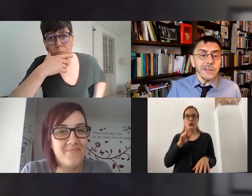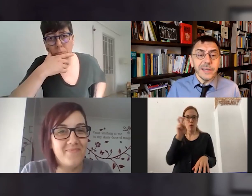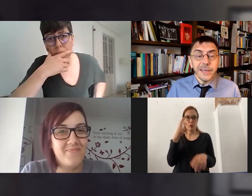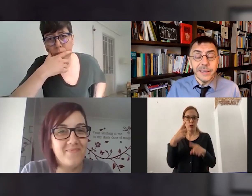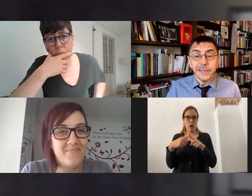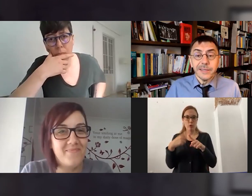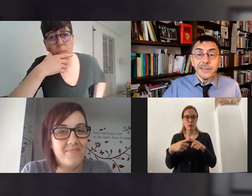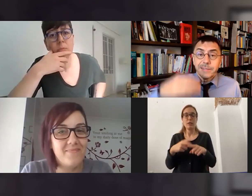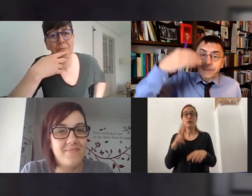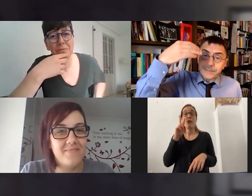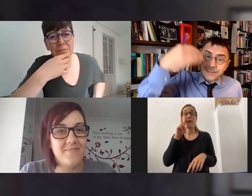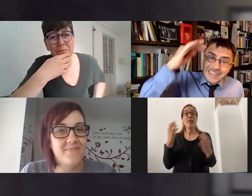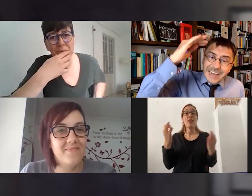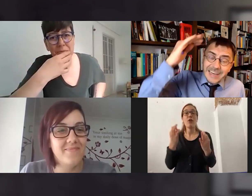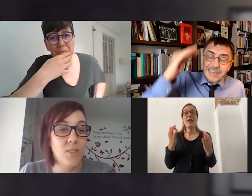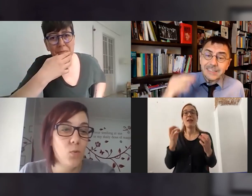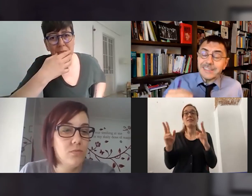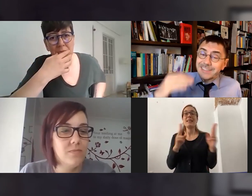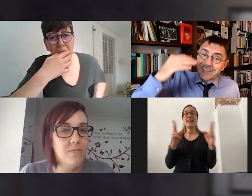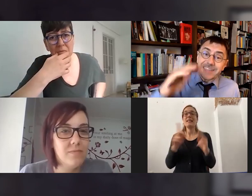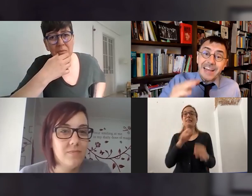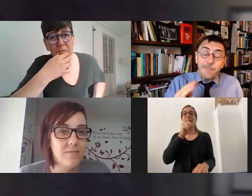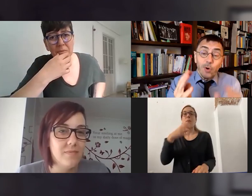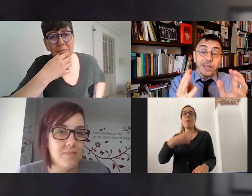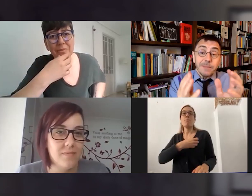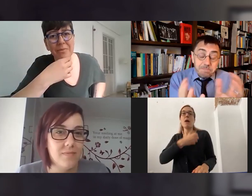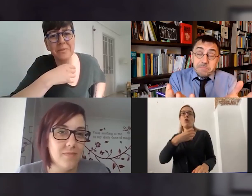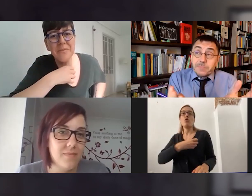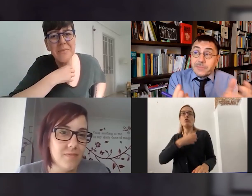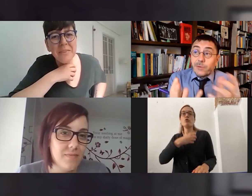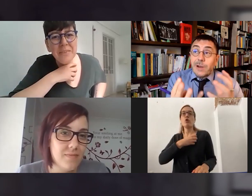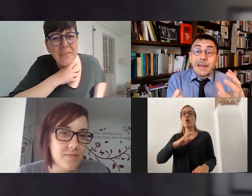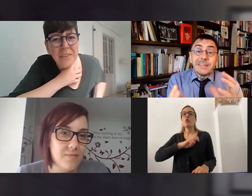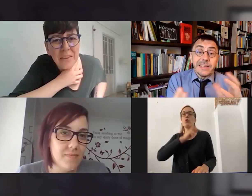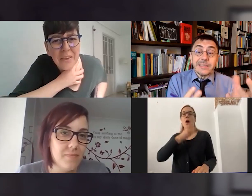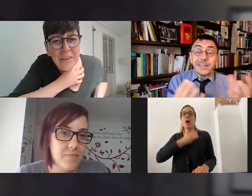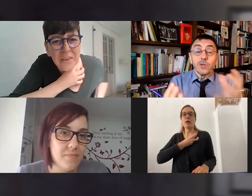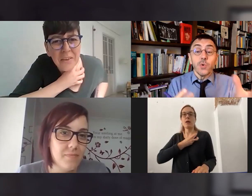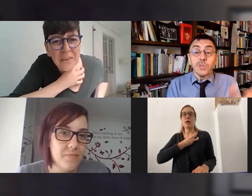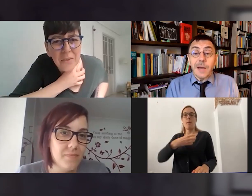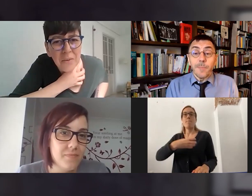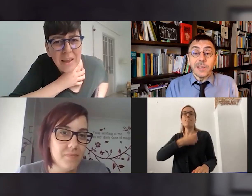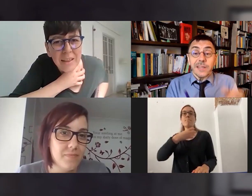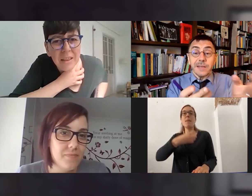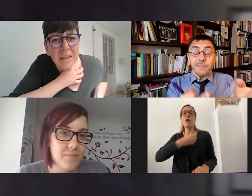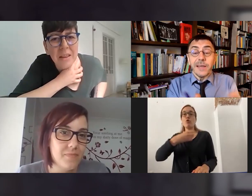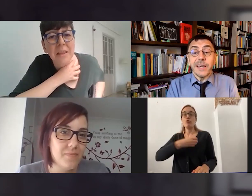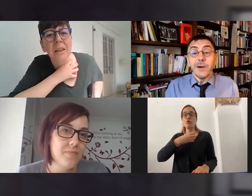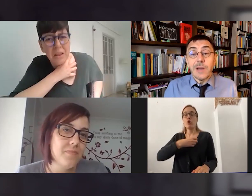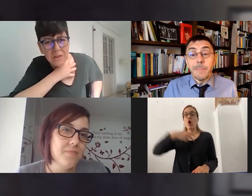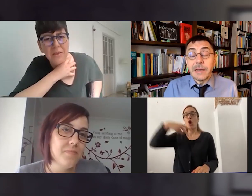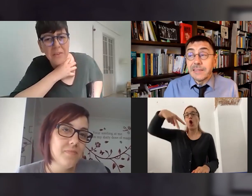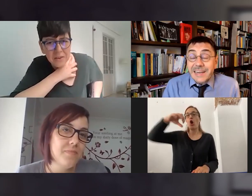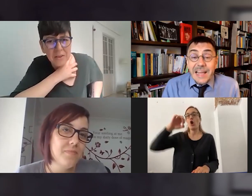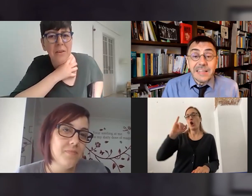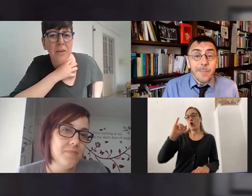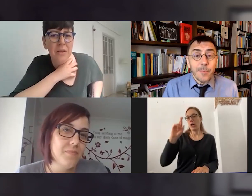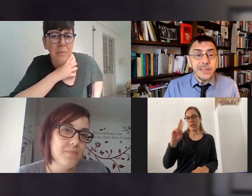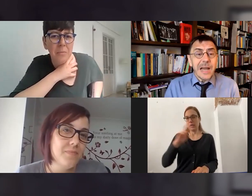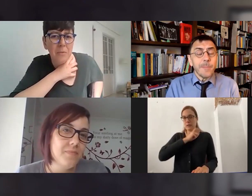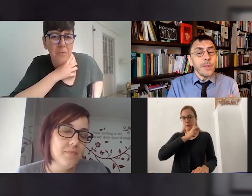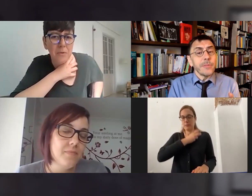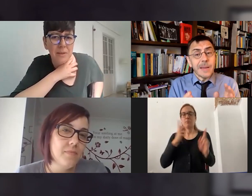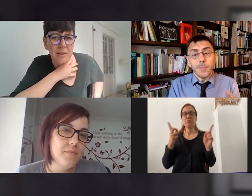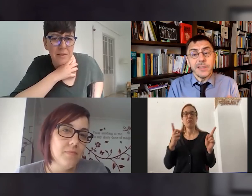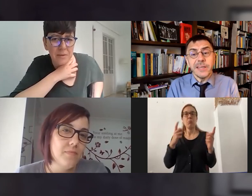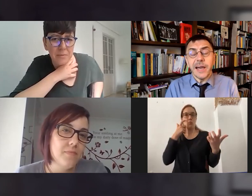Noir. Yo también. Tela. Sí, tela, sí. Porque tiene una parte que nos gusta porque te refleja una parte real de la